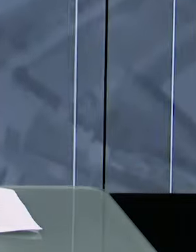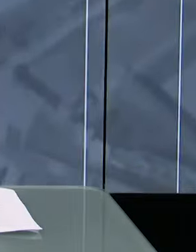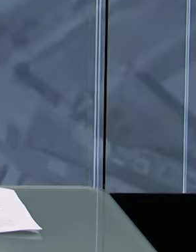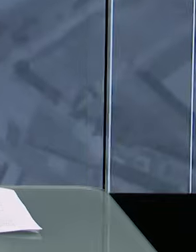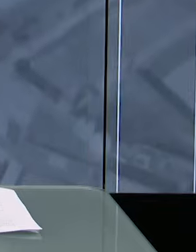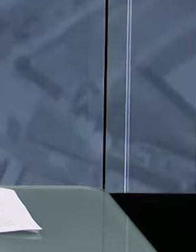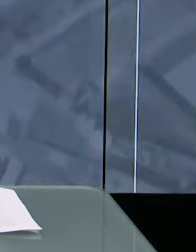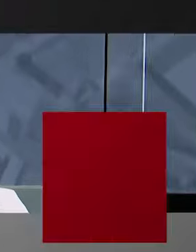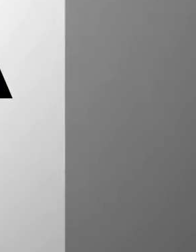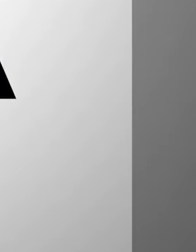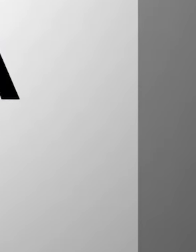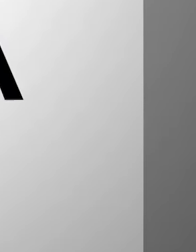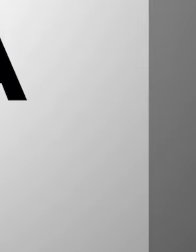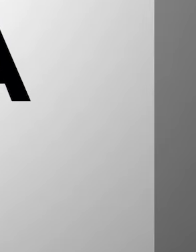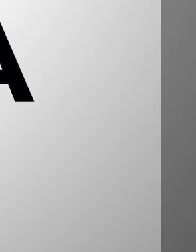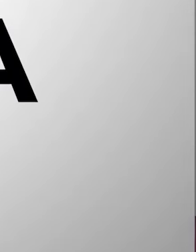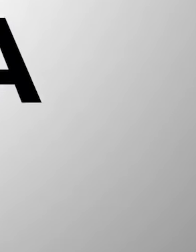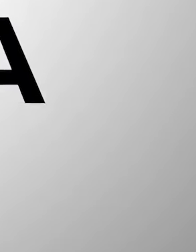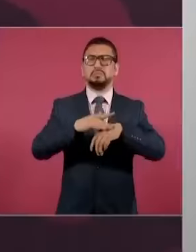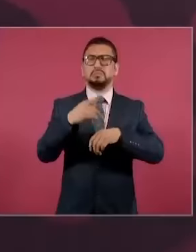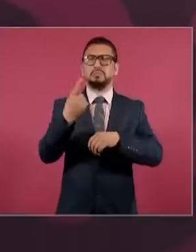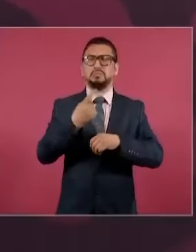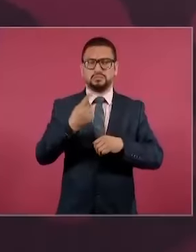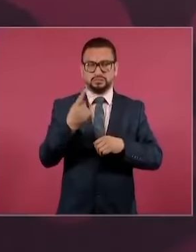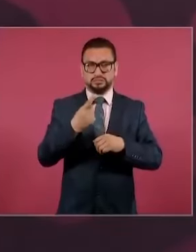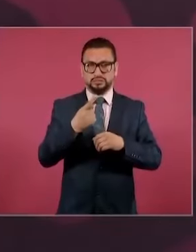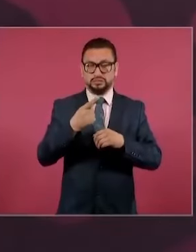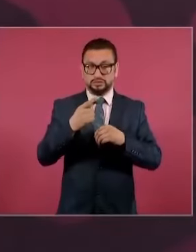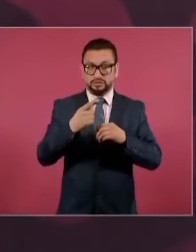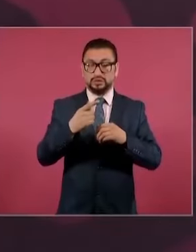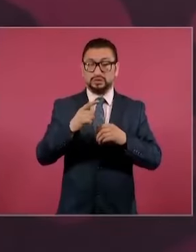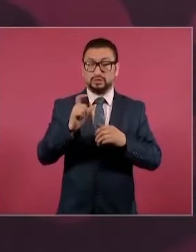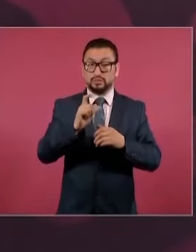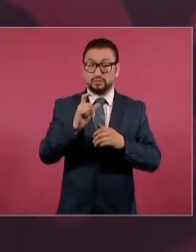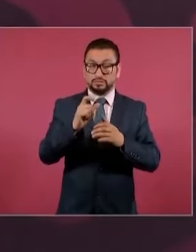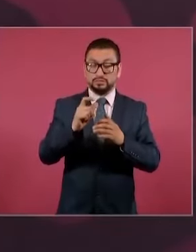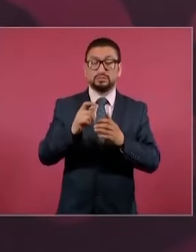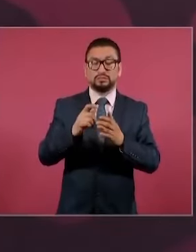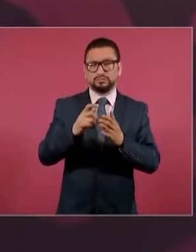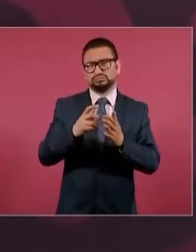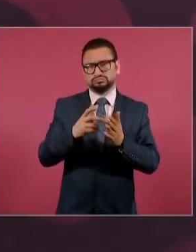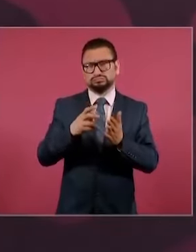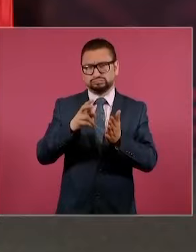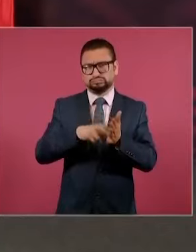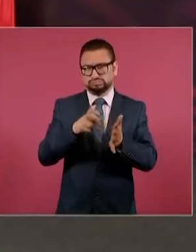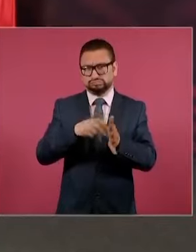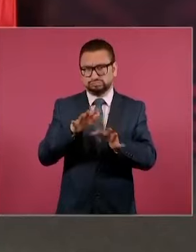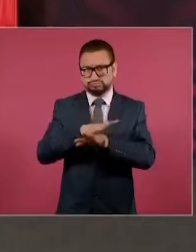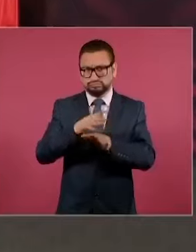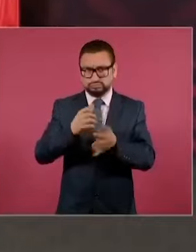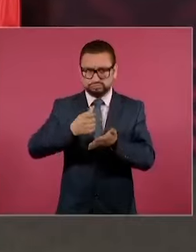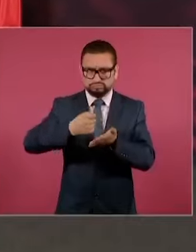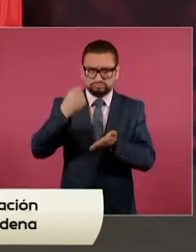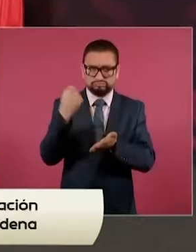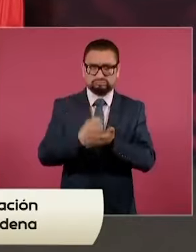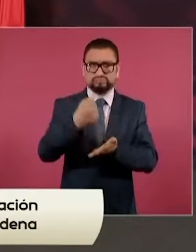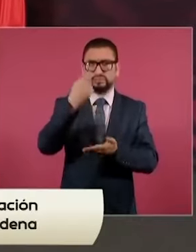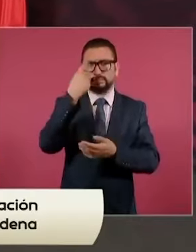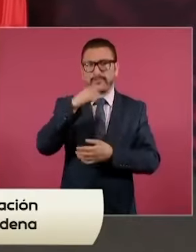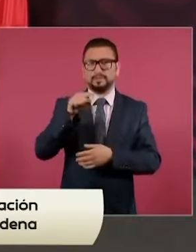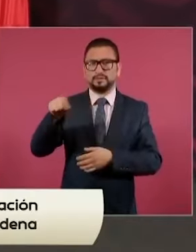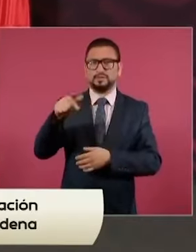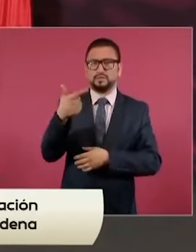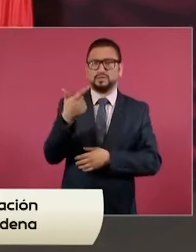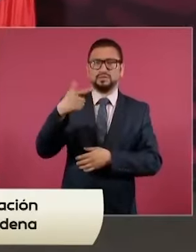Express al aprobarse la reforma para que la guardia